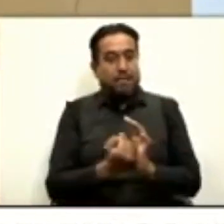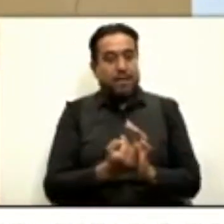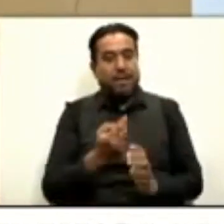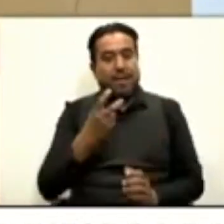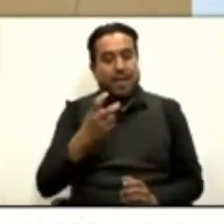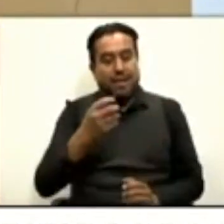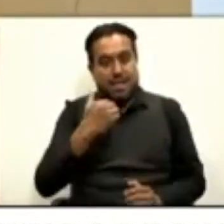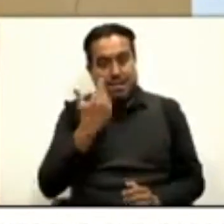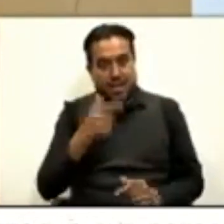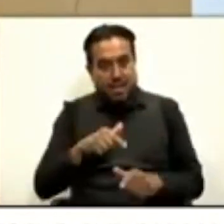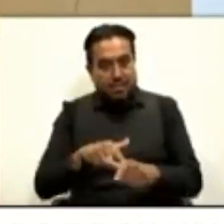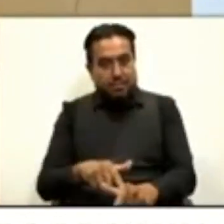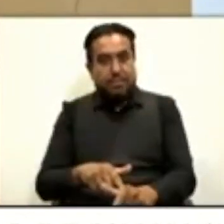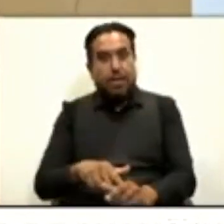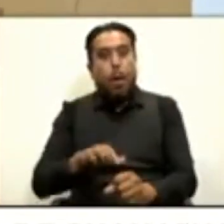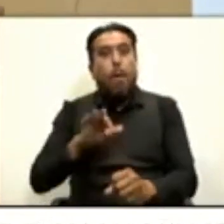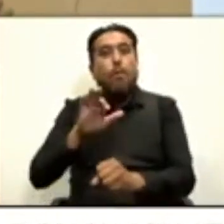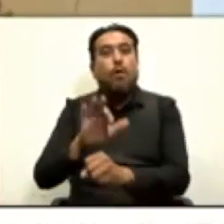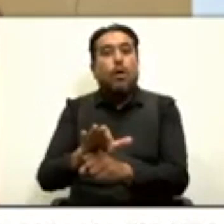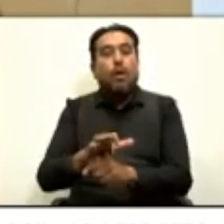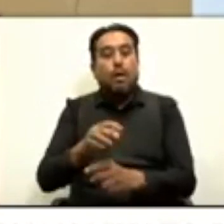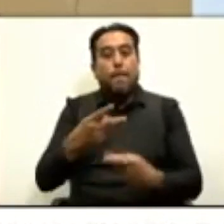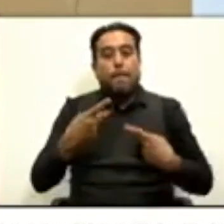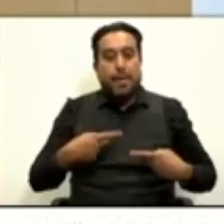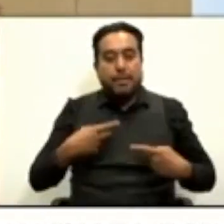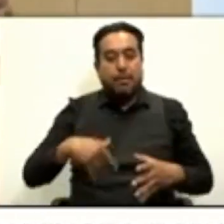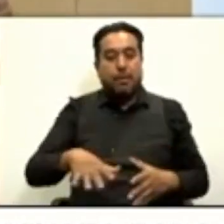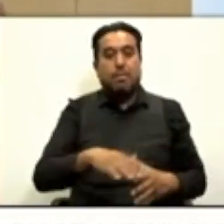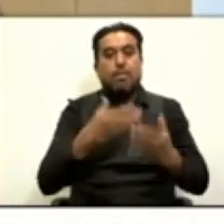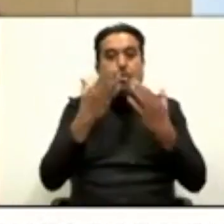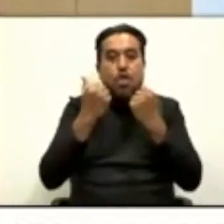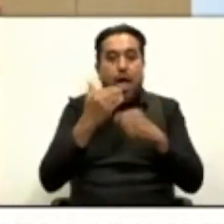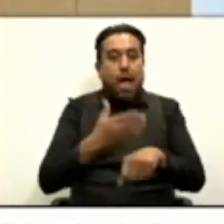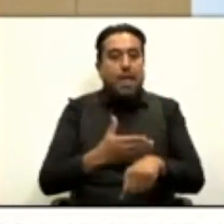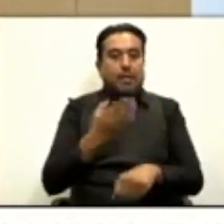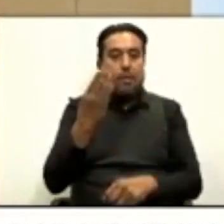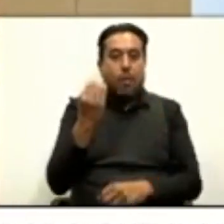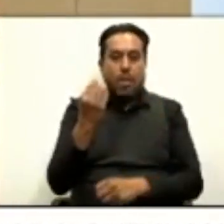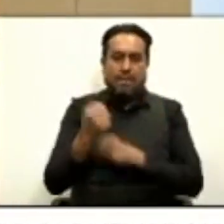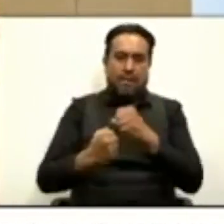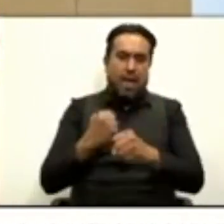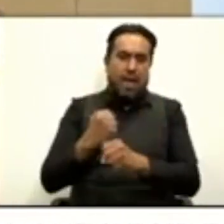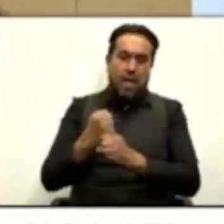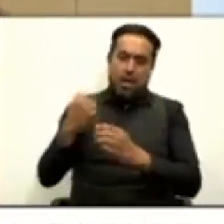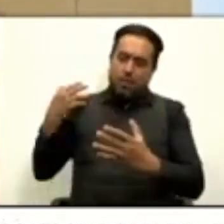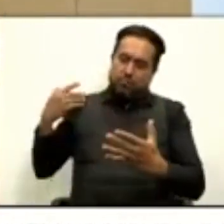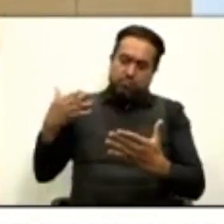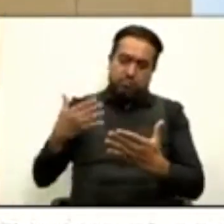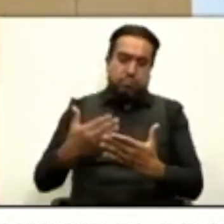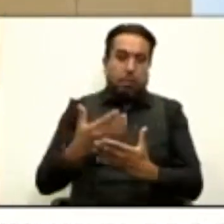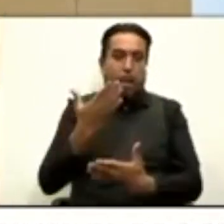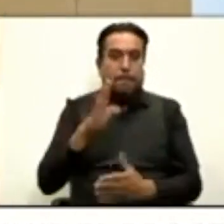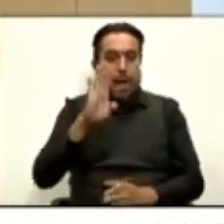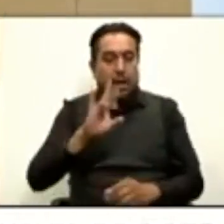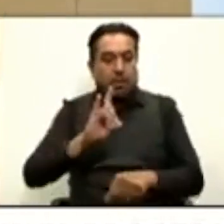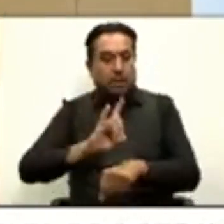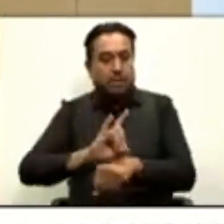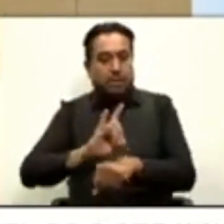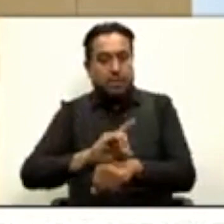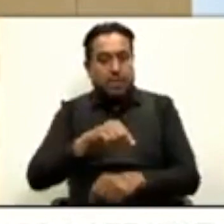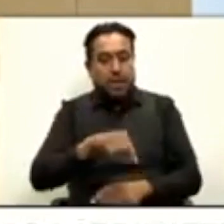intento por mantener intacto el pacto de impunidad durante más de nueve años al mismo tiempo que se simulaba la creación de una